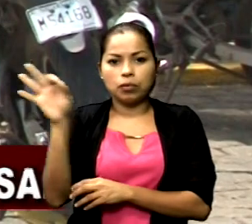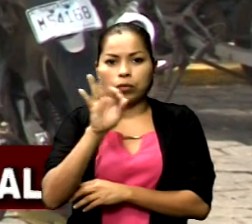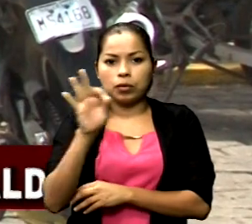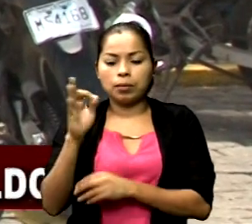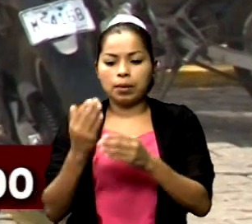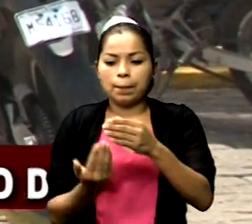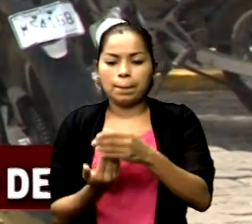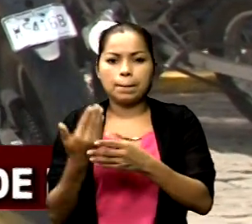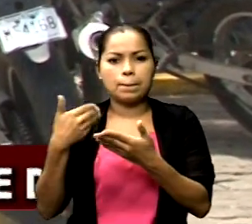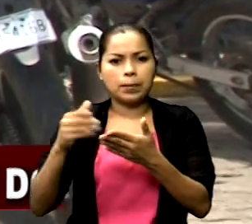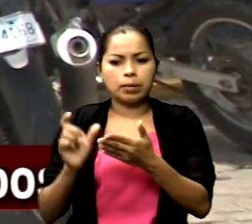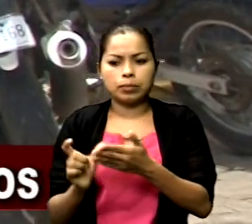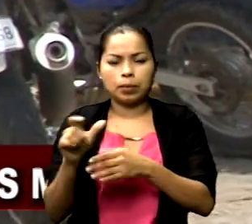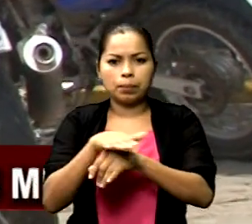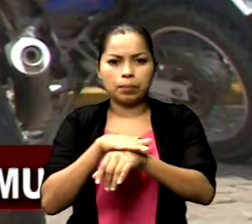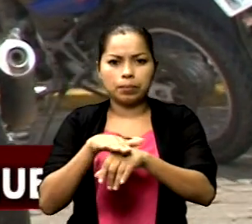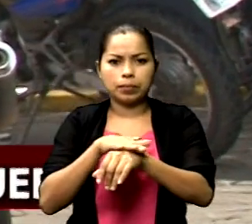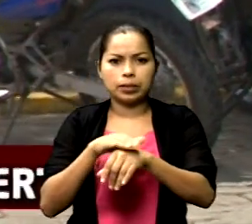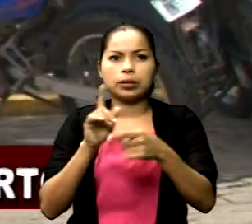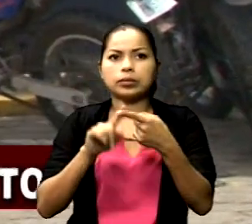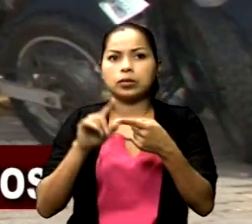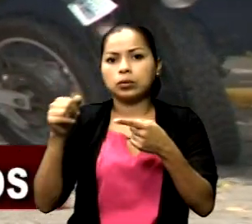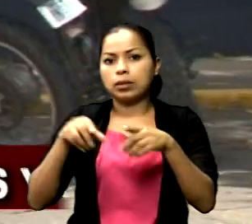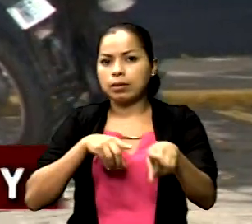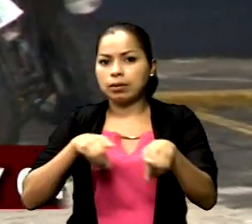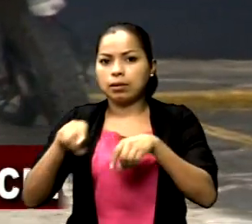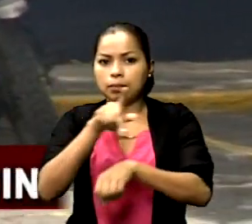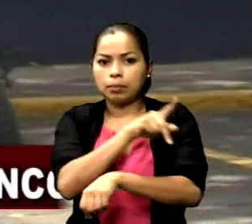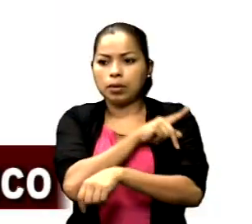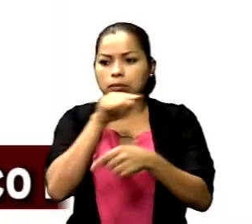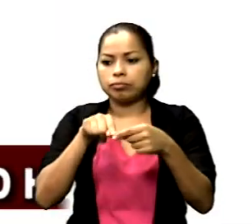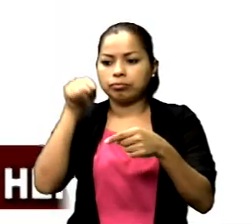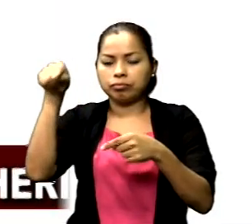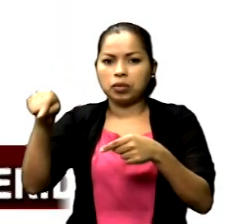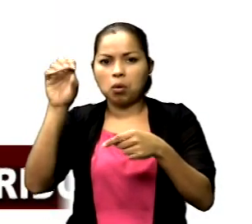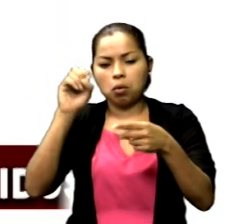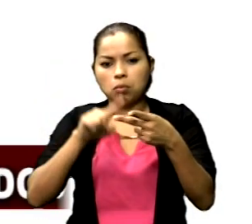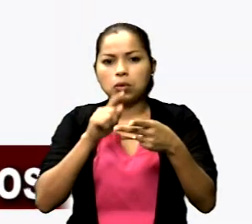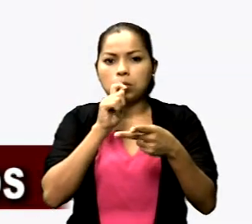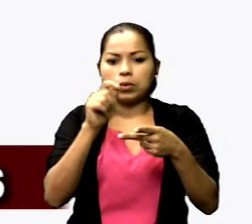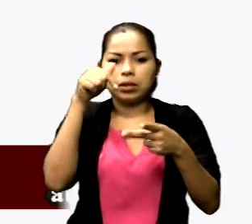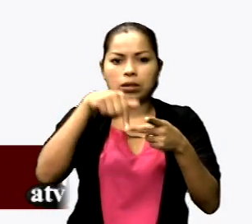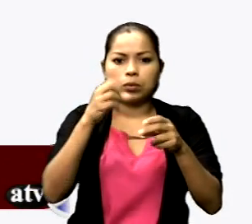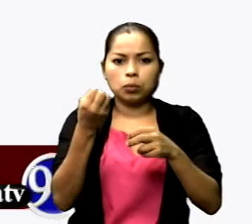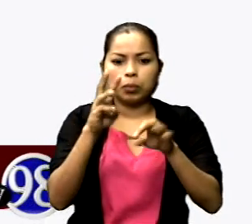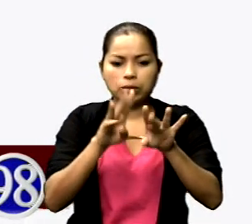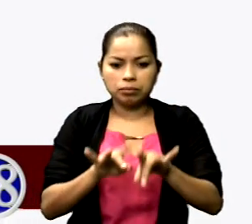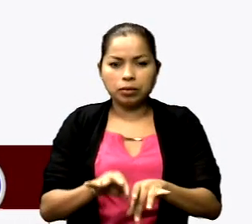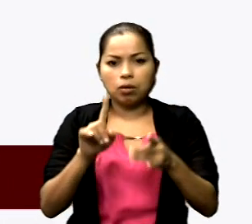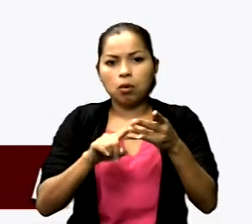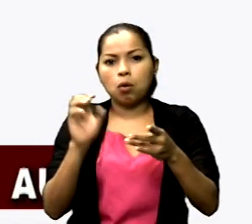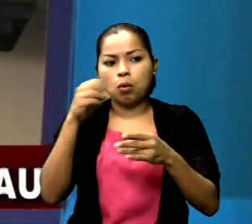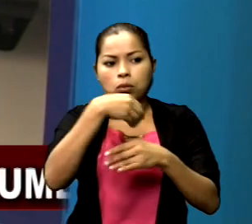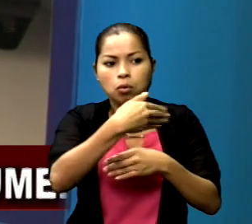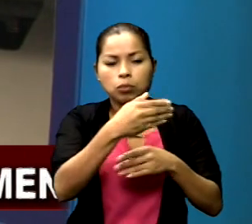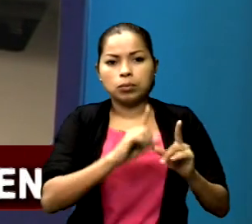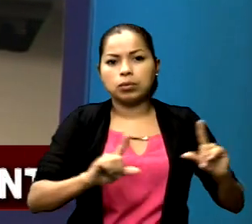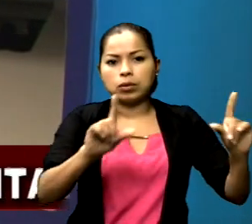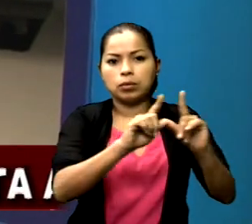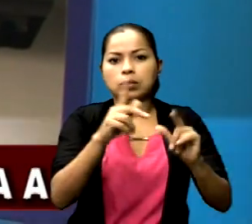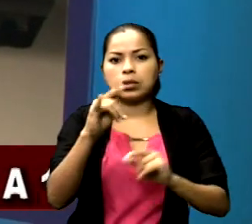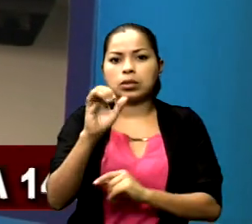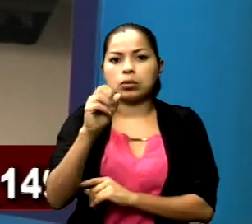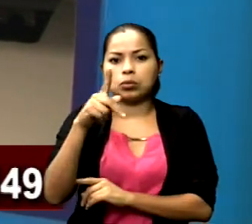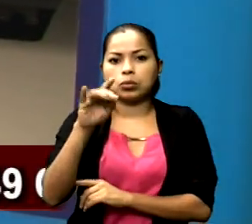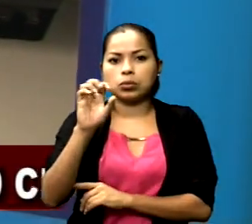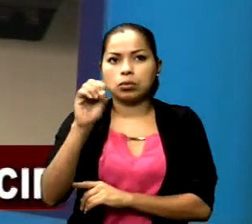su documento. 1, a través de la delegación policial. 2, a través del sitio web en línea. Y 3, a través de